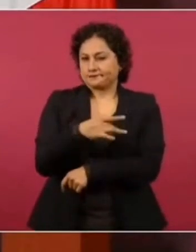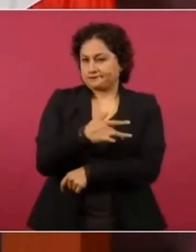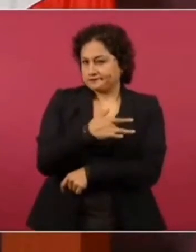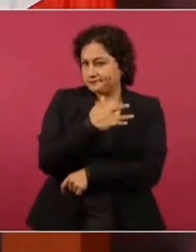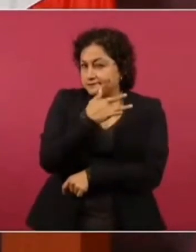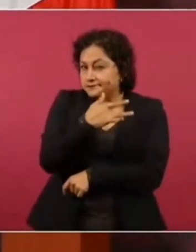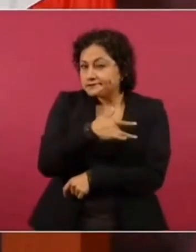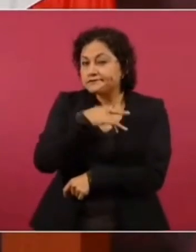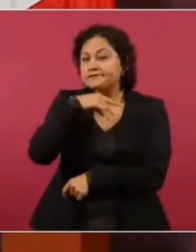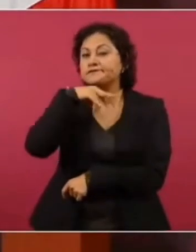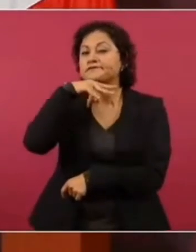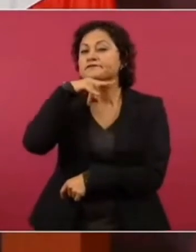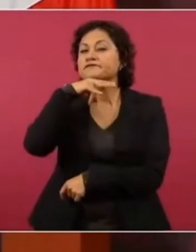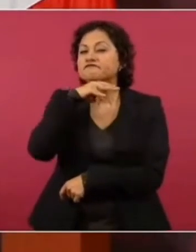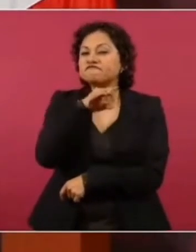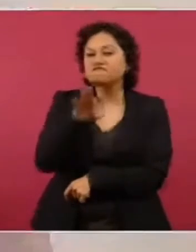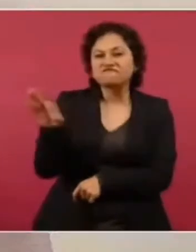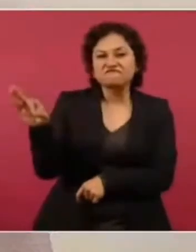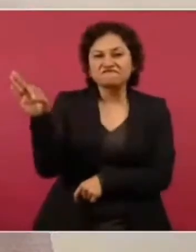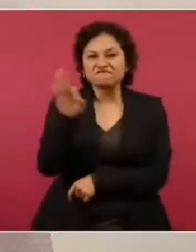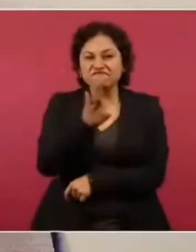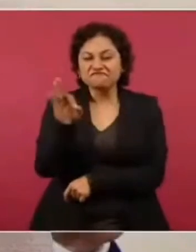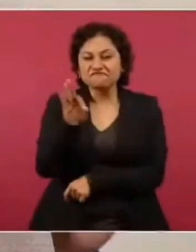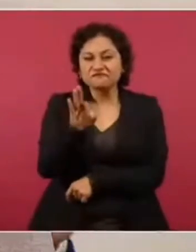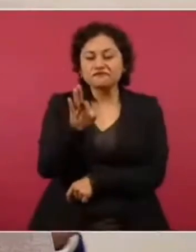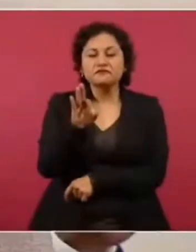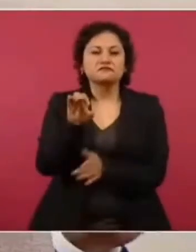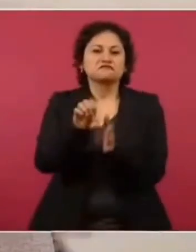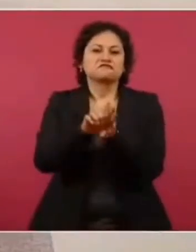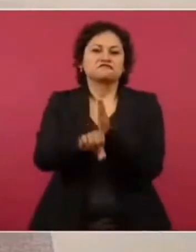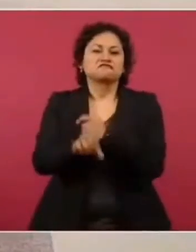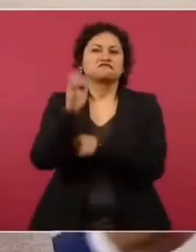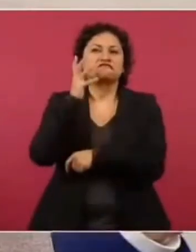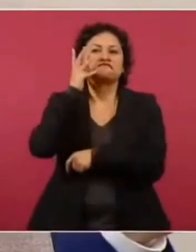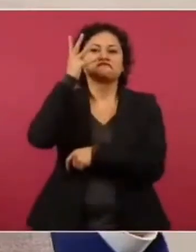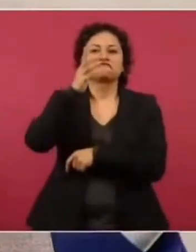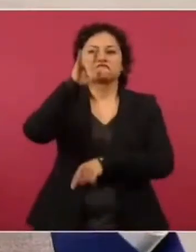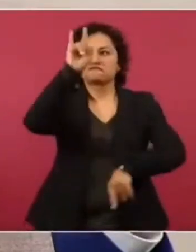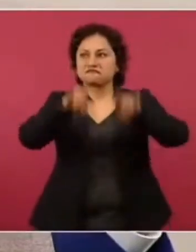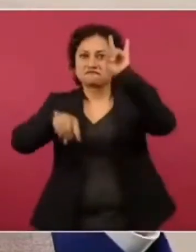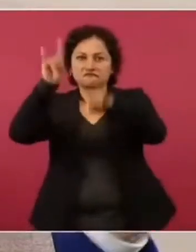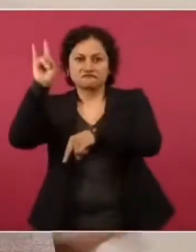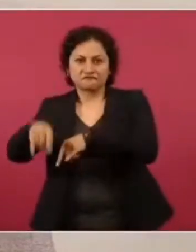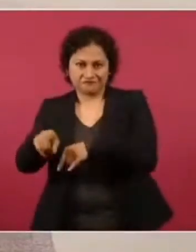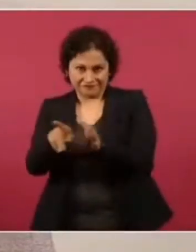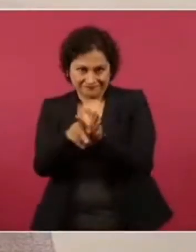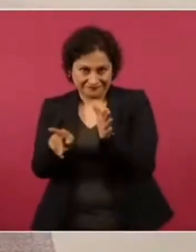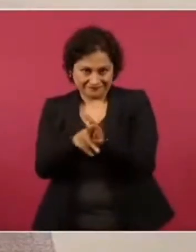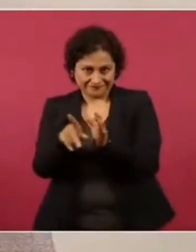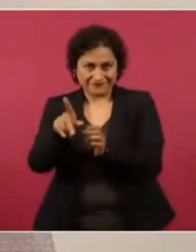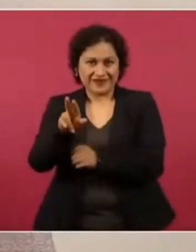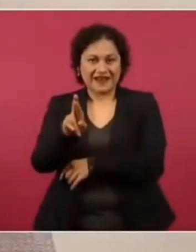las ocho columnas de la reforma fuesen este... El peso